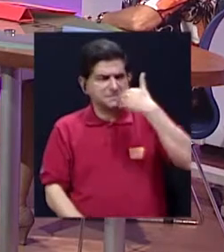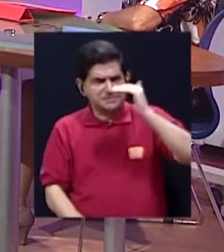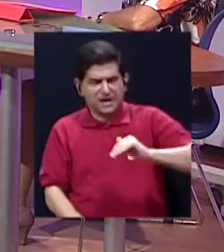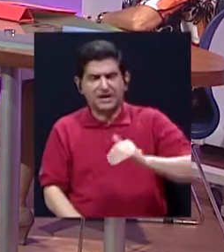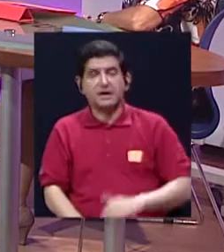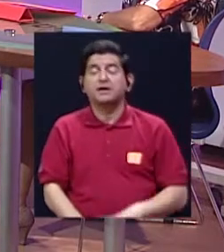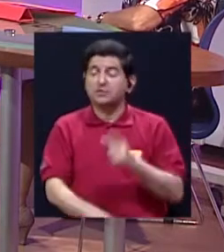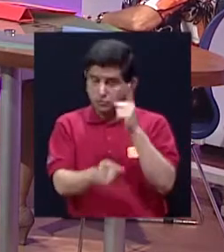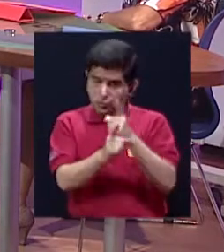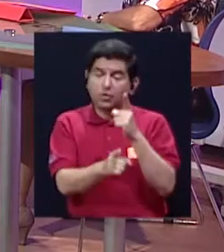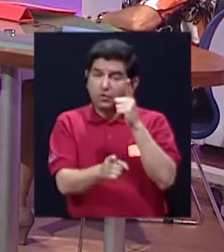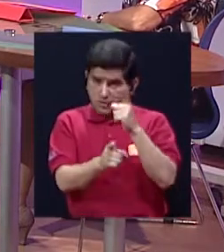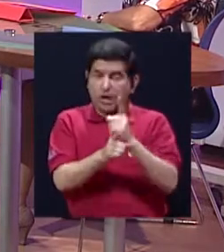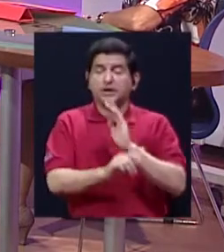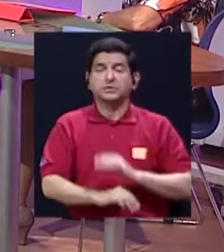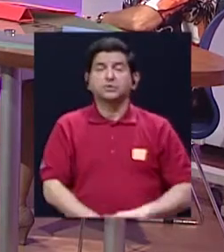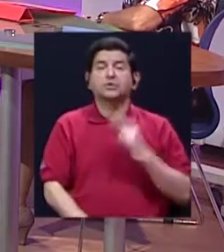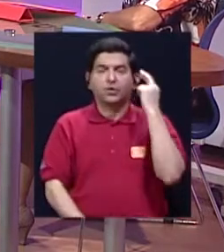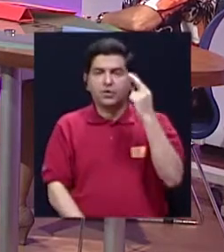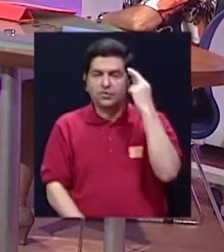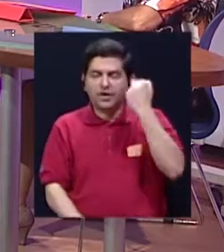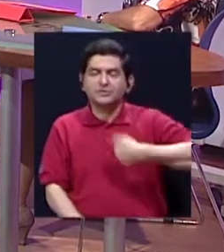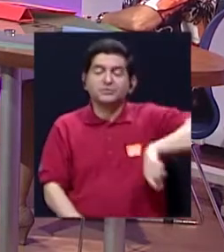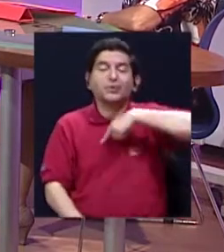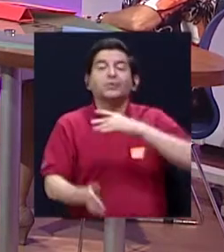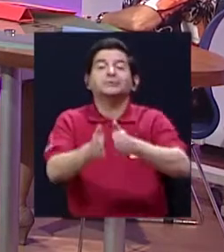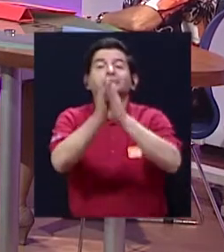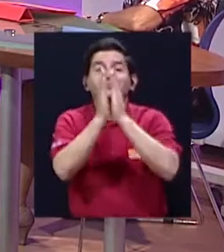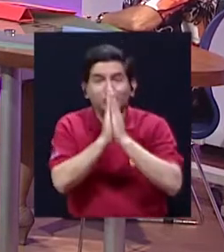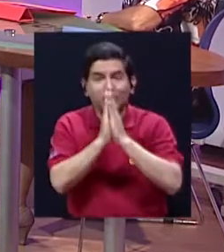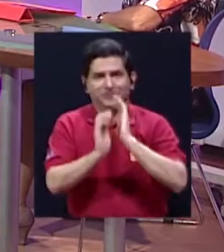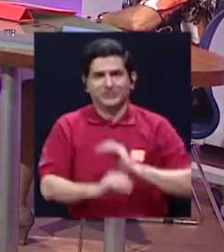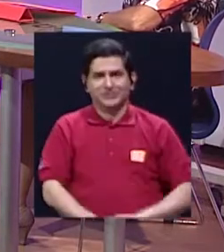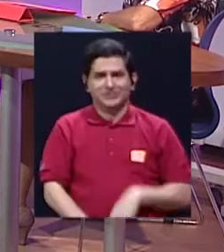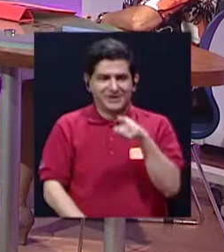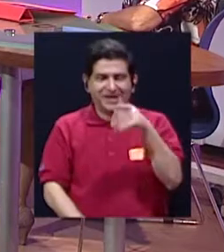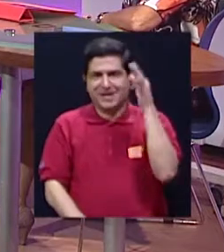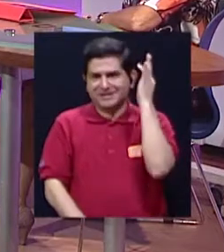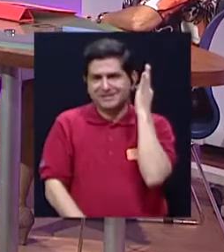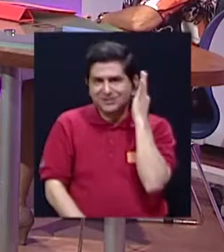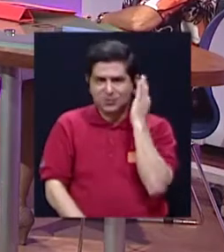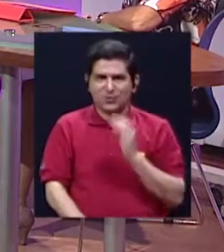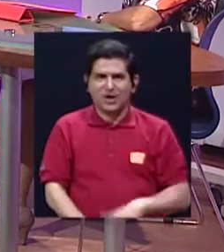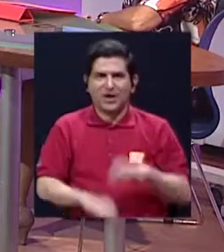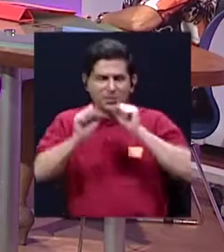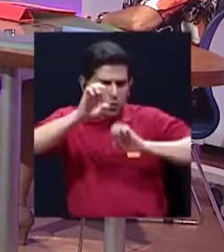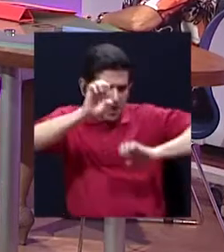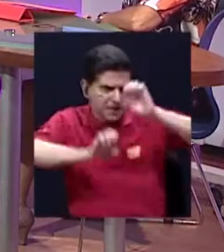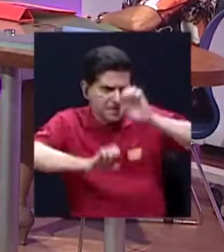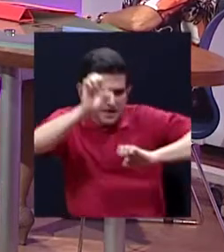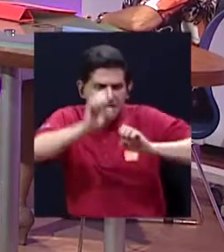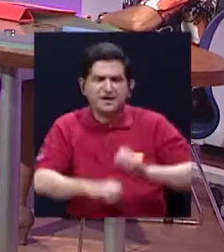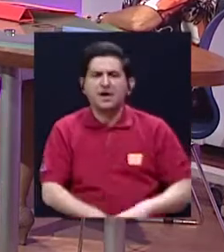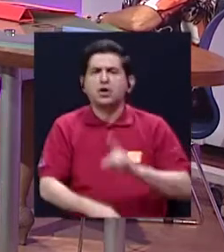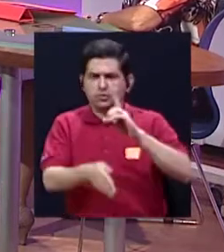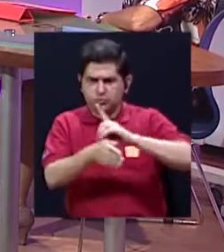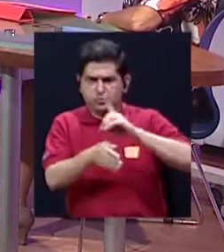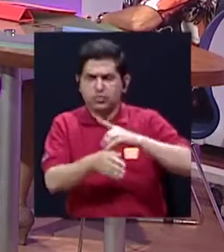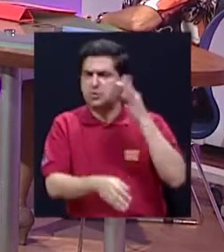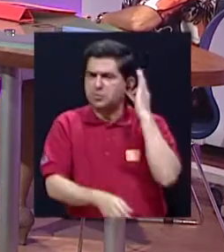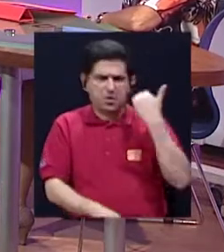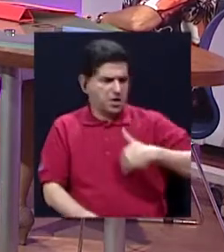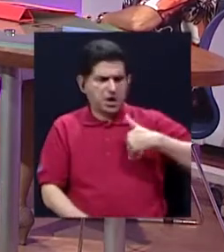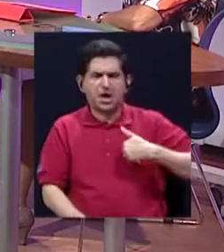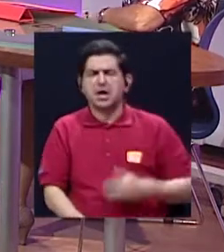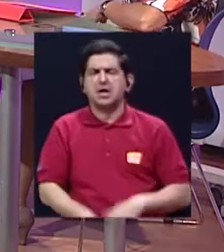Efectivamente, por eso lo que estamos pidiendo es que estas mujeres sean valoradas por médicos y médicas,